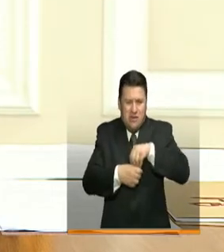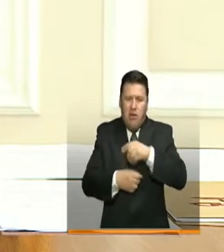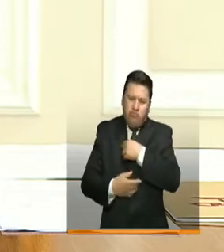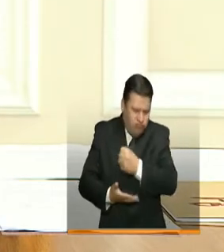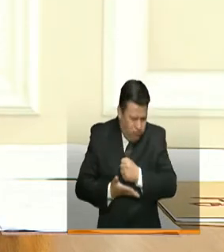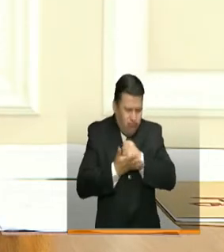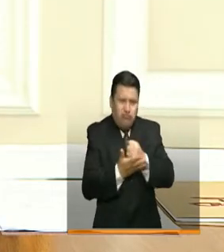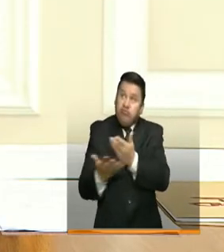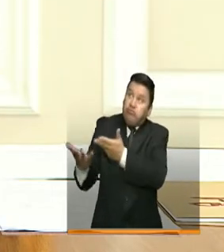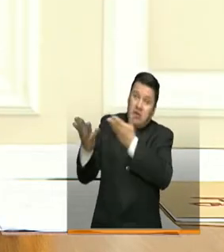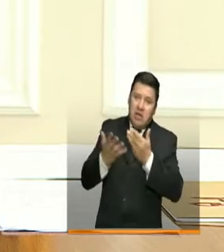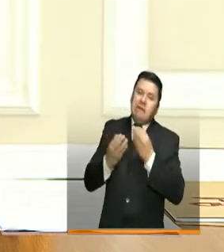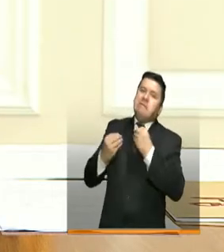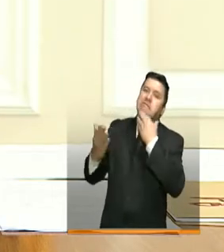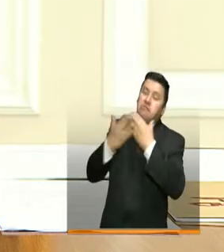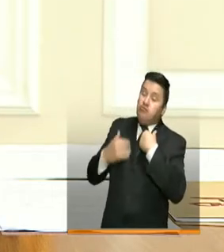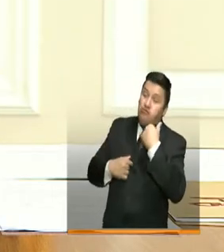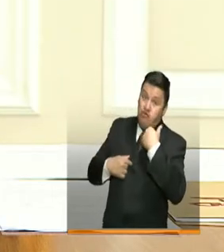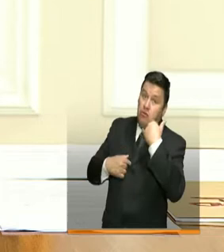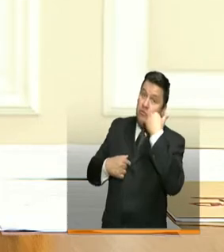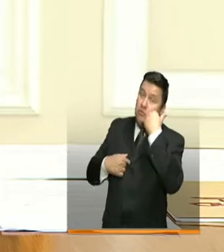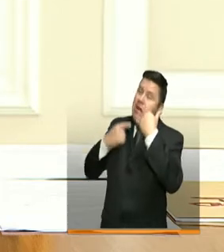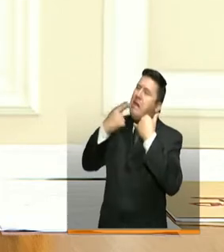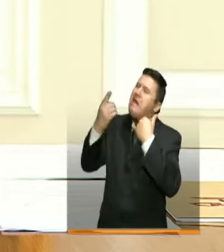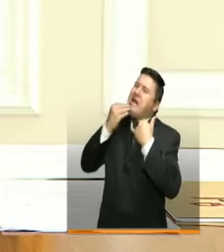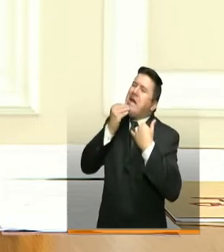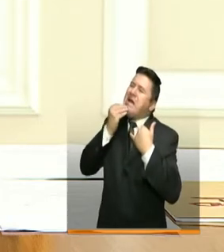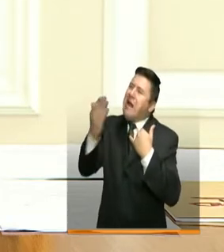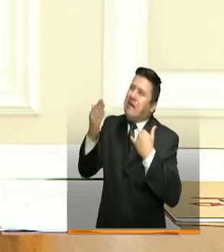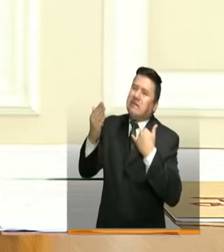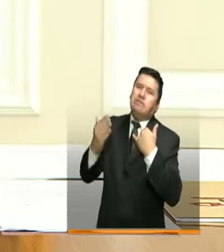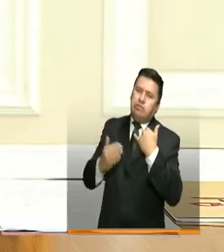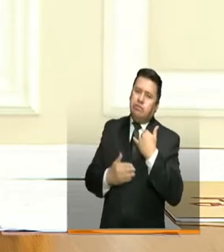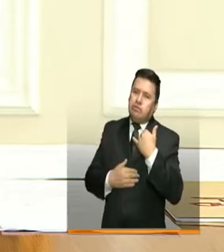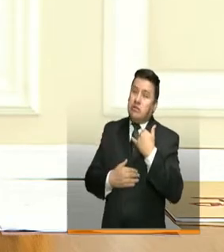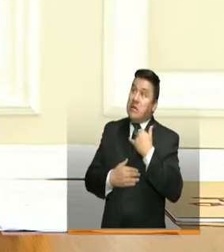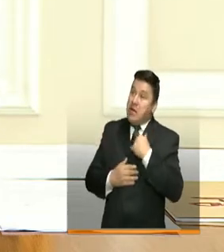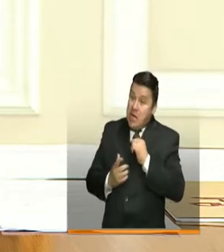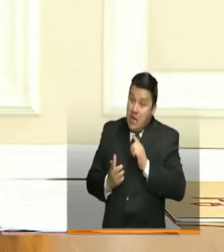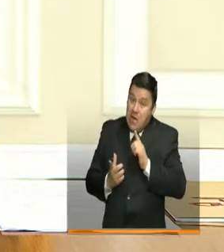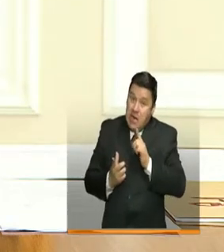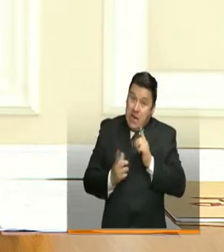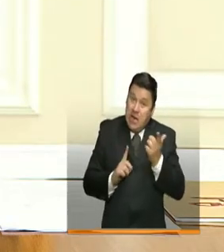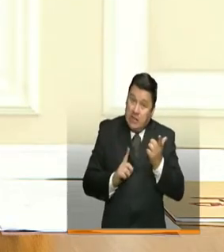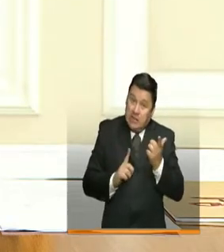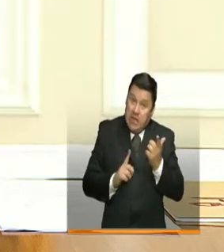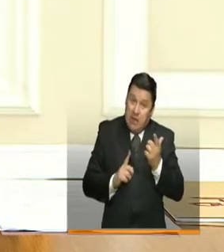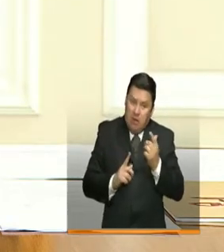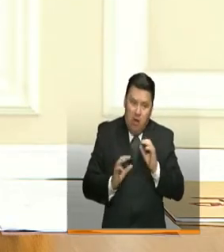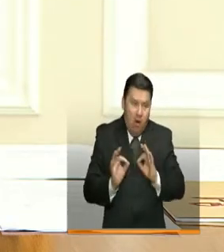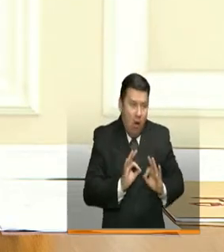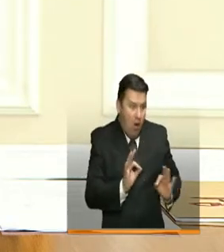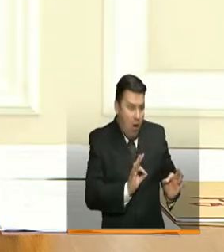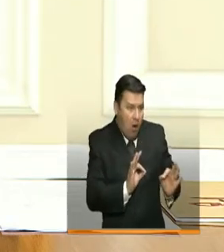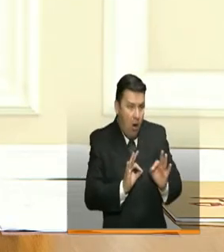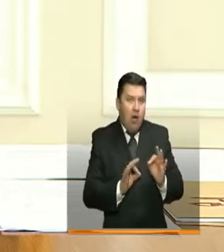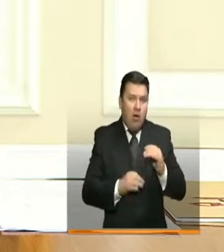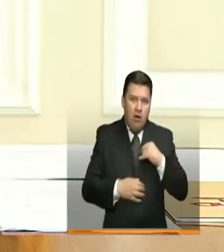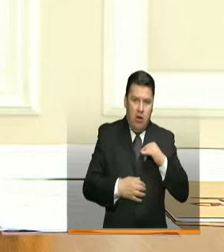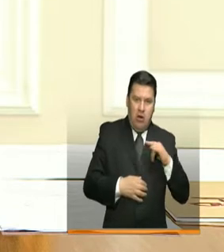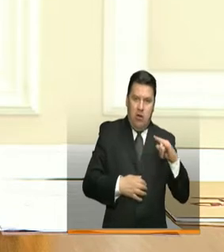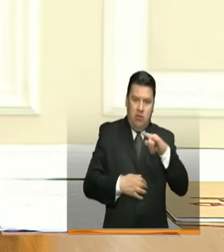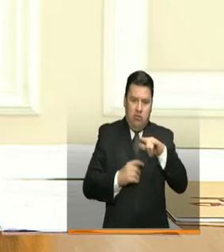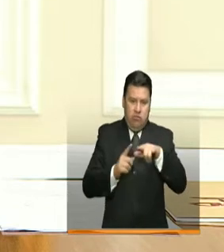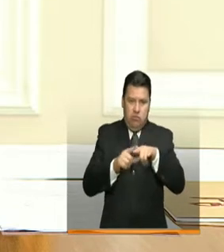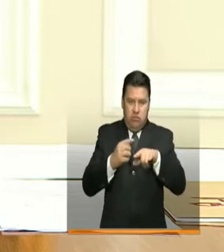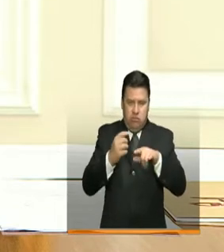salud. Se lo agradecí y le dije que estaríamos enviando, tan pronto tengan ya lista la capacidad, un avión de nuestra